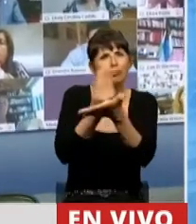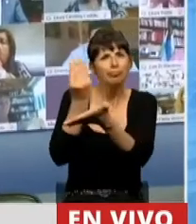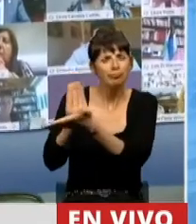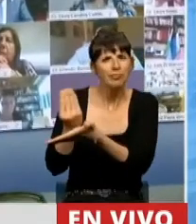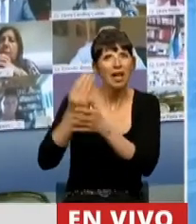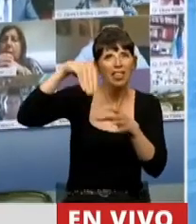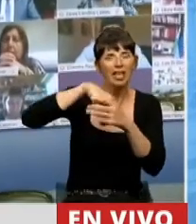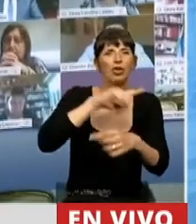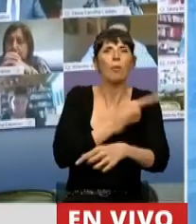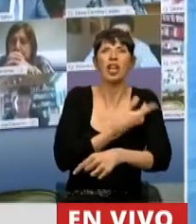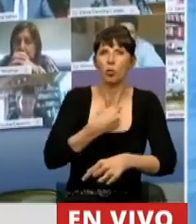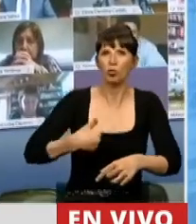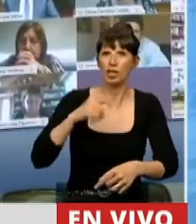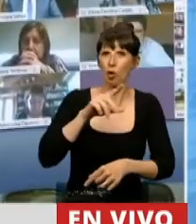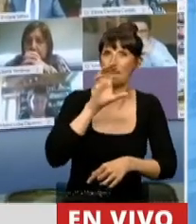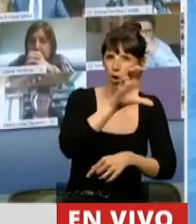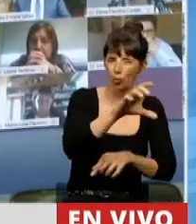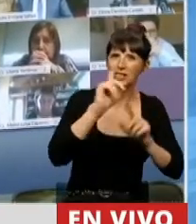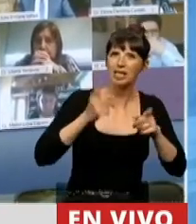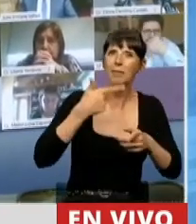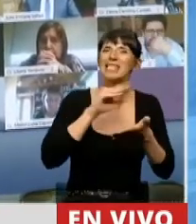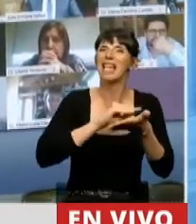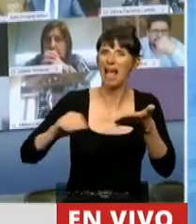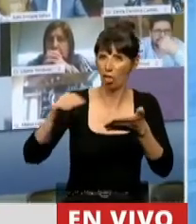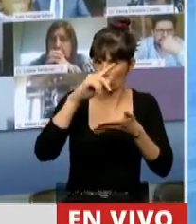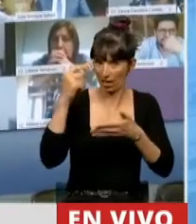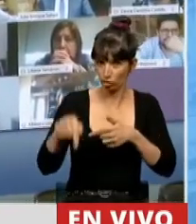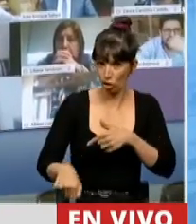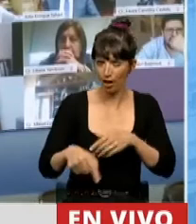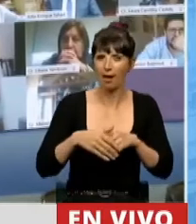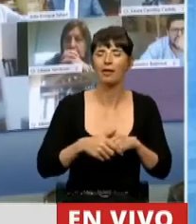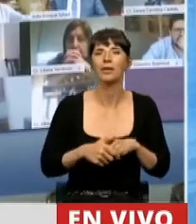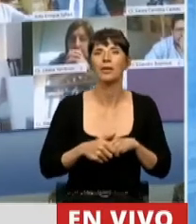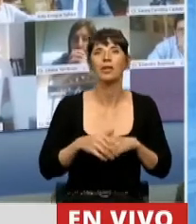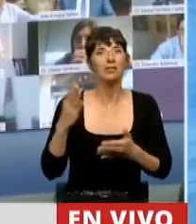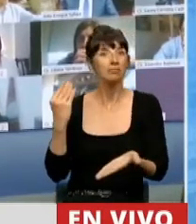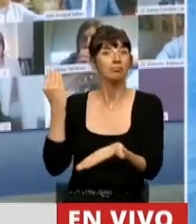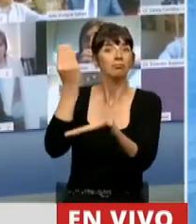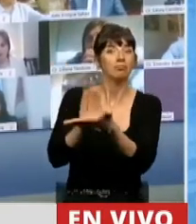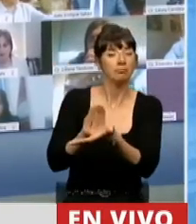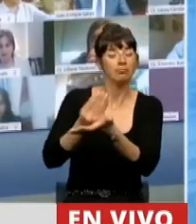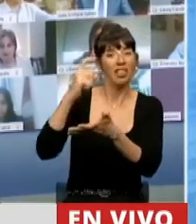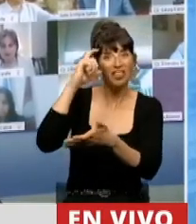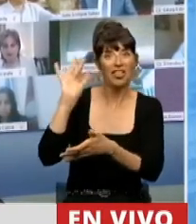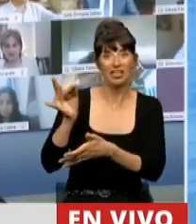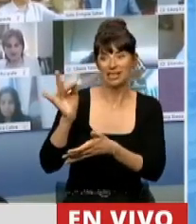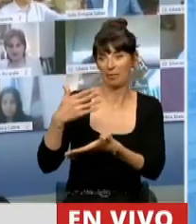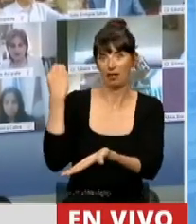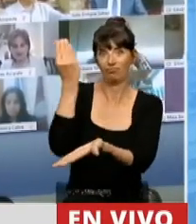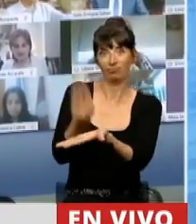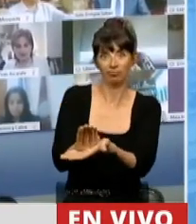Ejecutivo Provincial, como así también en el Senado de la Nación. Y asumió el pasado 10 de diciembre, hace muy poquito,